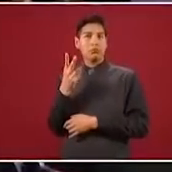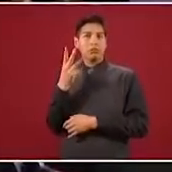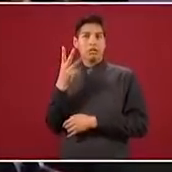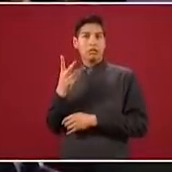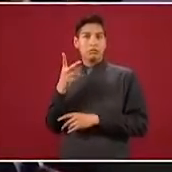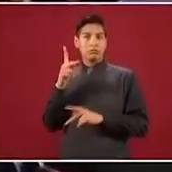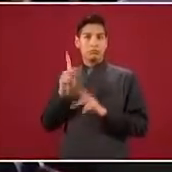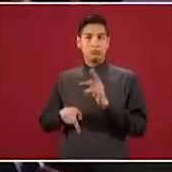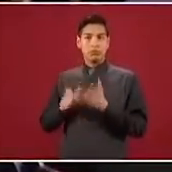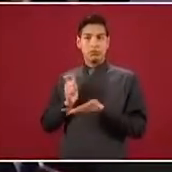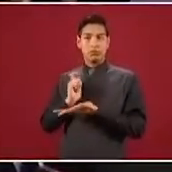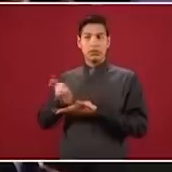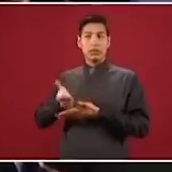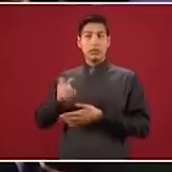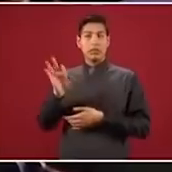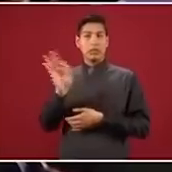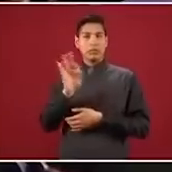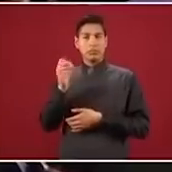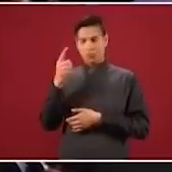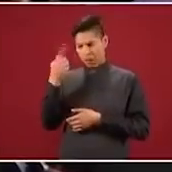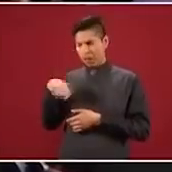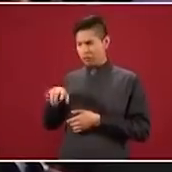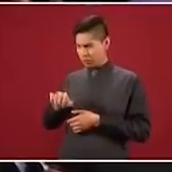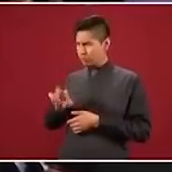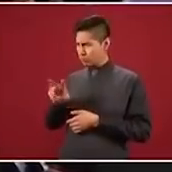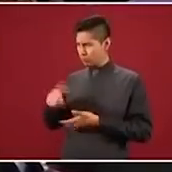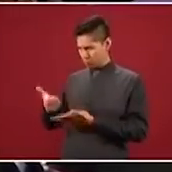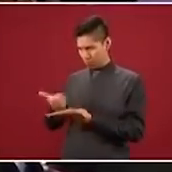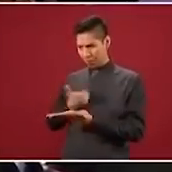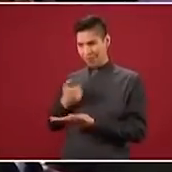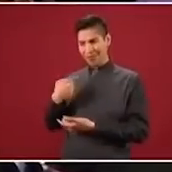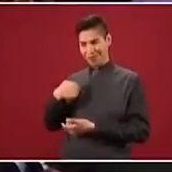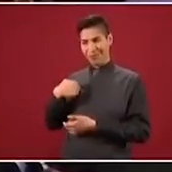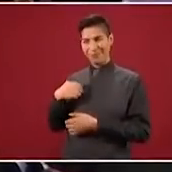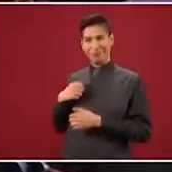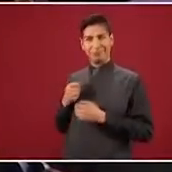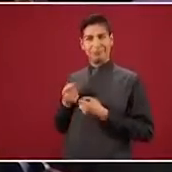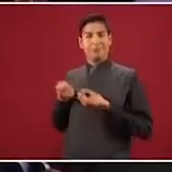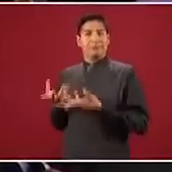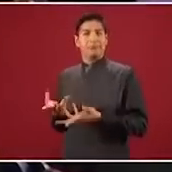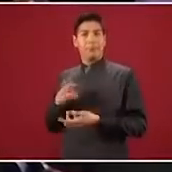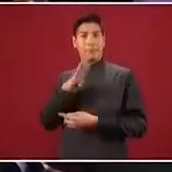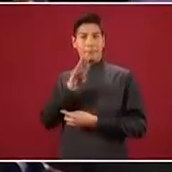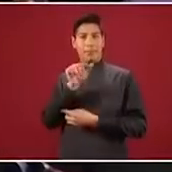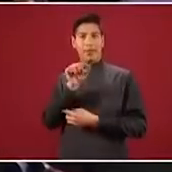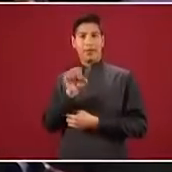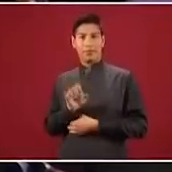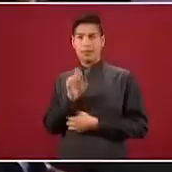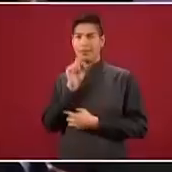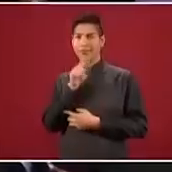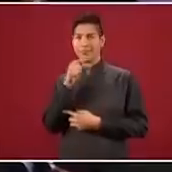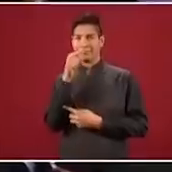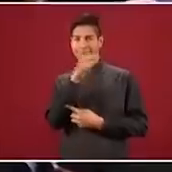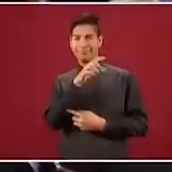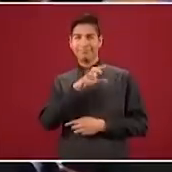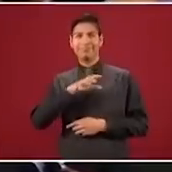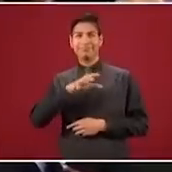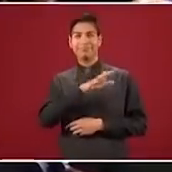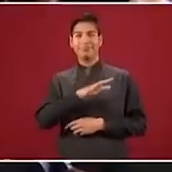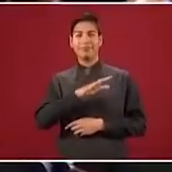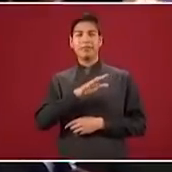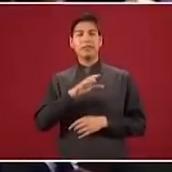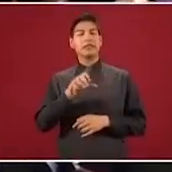cuento de que les van a dar la base? Tal es el caso de Domingo Ortuño Maldonado de la sección 9 y su